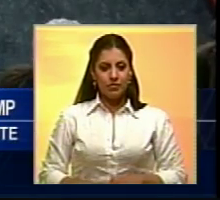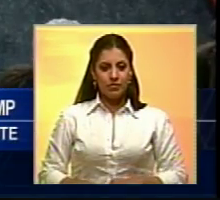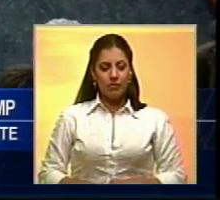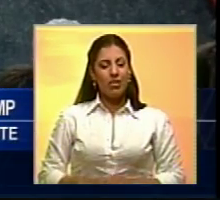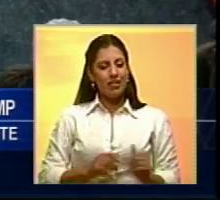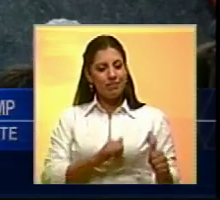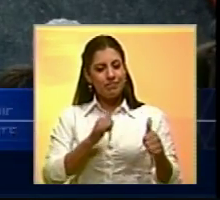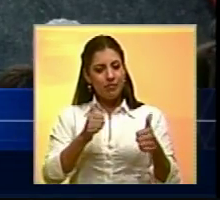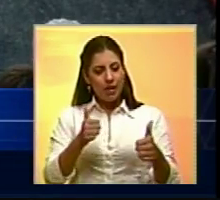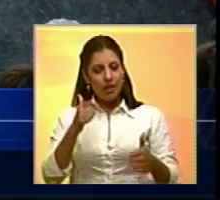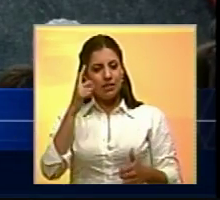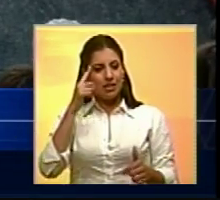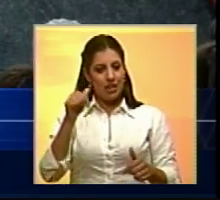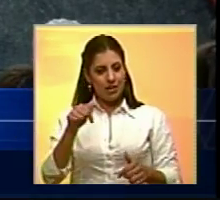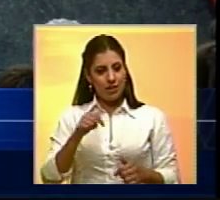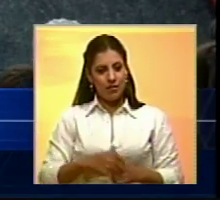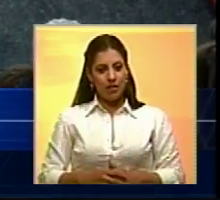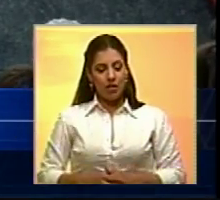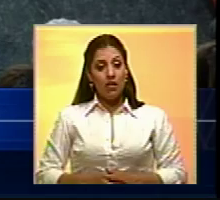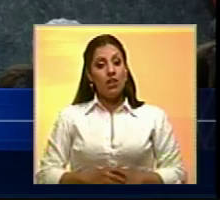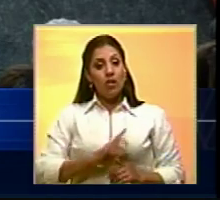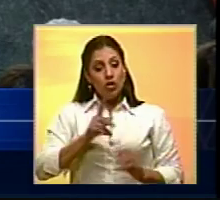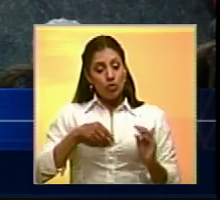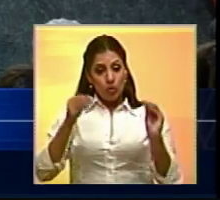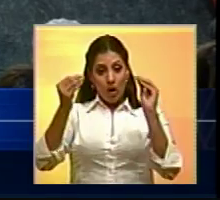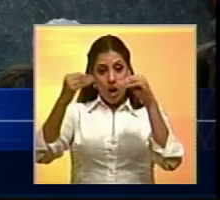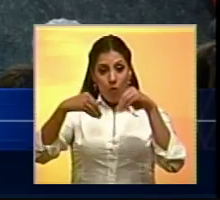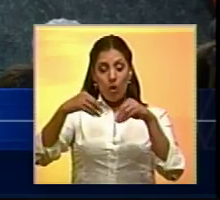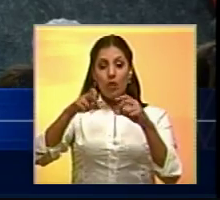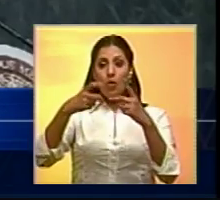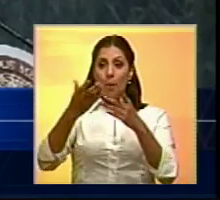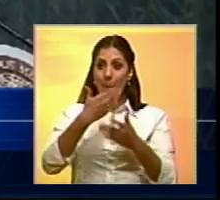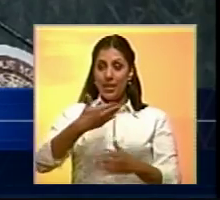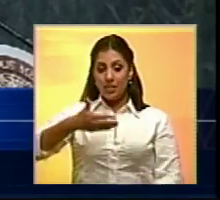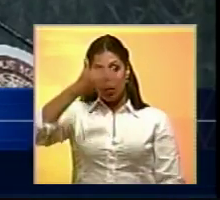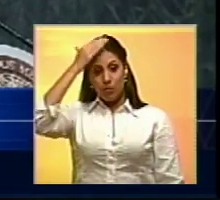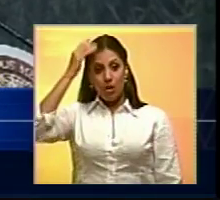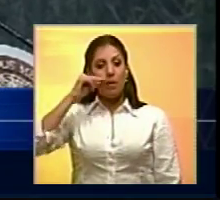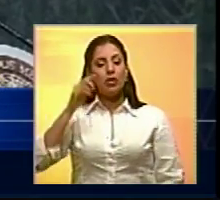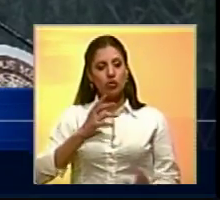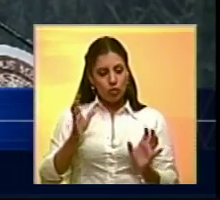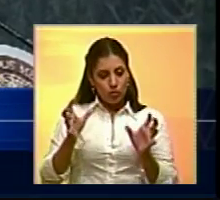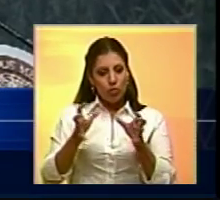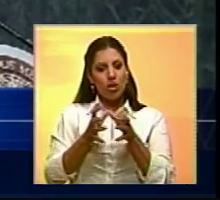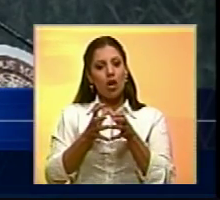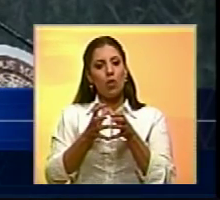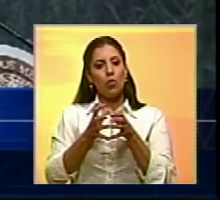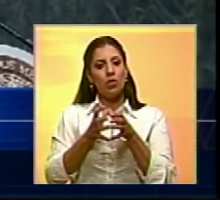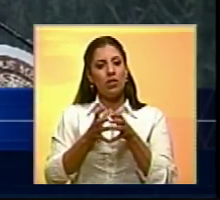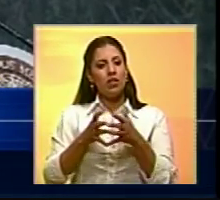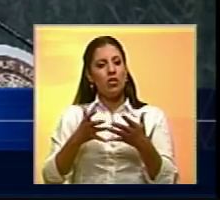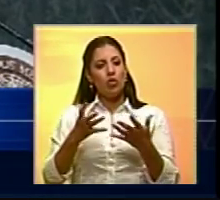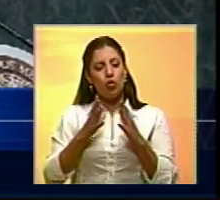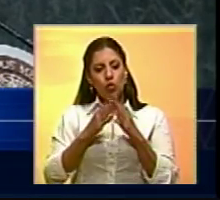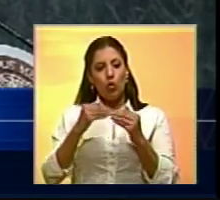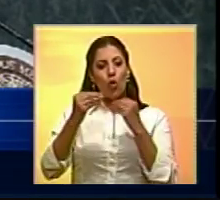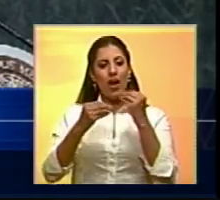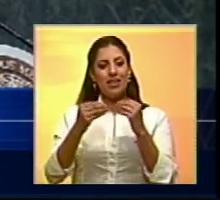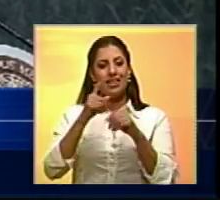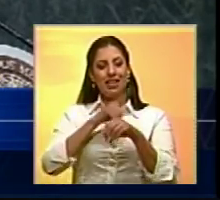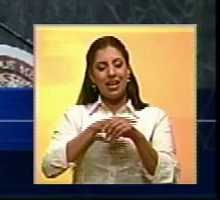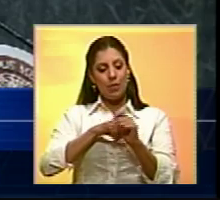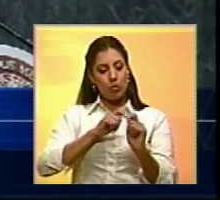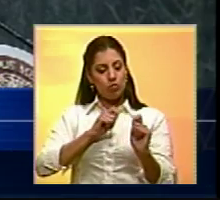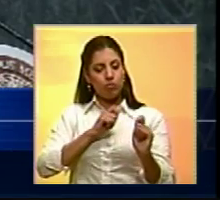A partir de esta agenda, acordé con el presidente electo reunirnos preferentemente durante el periodo